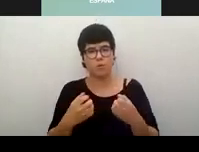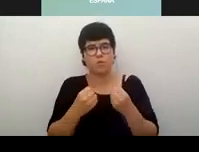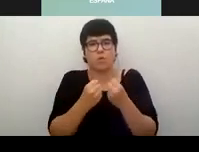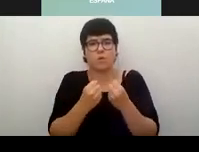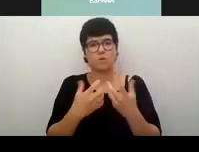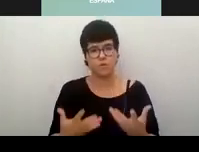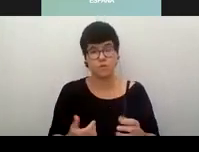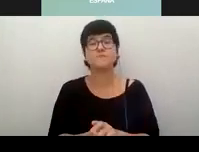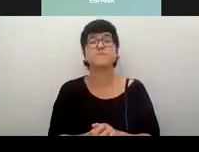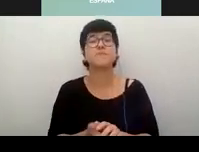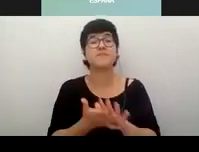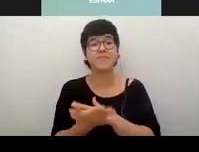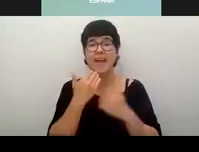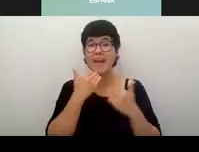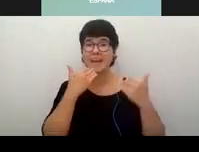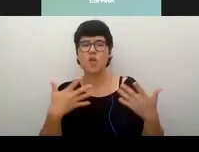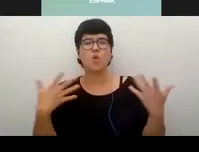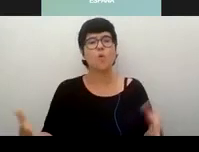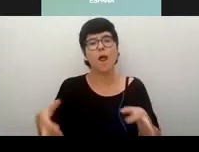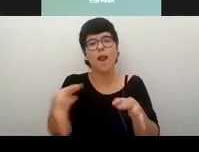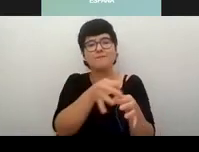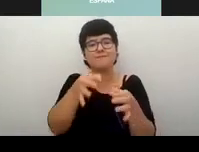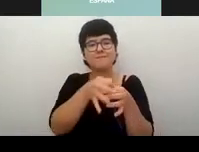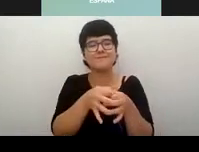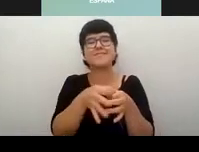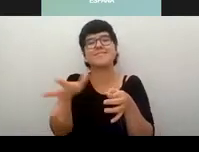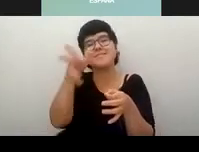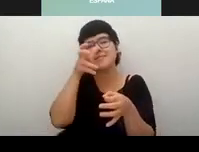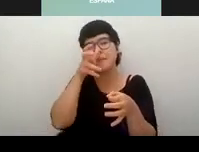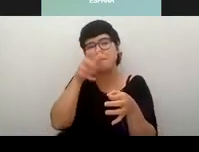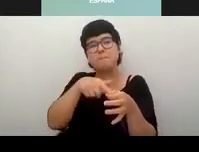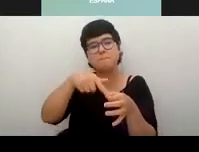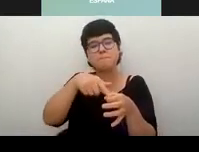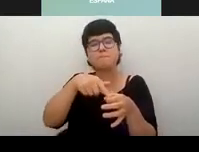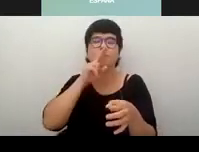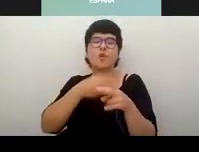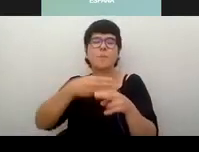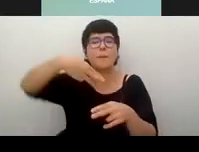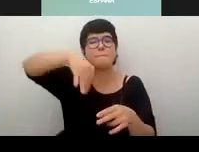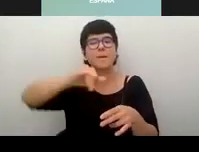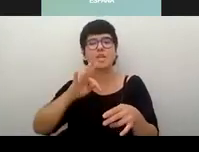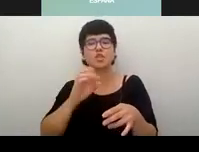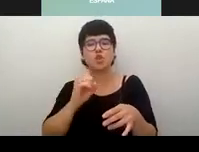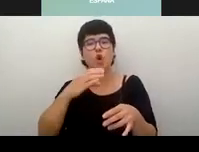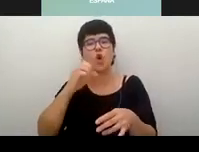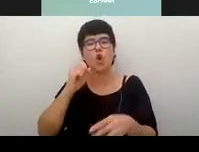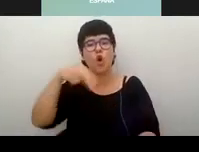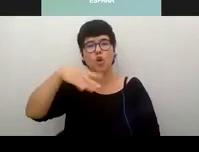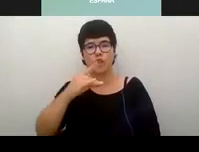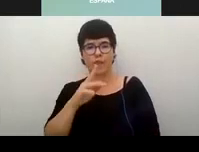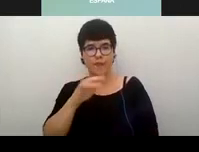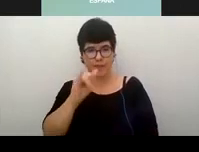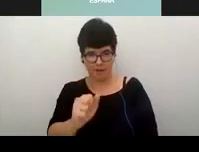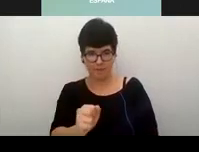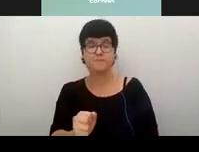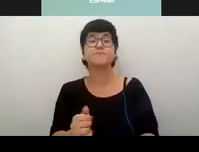obtener a partir de la mitocondria, de la oxidación de los principios activos a nivel de la mitocondria, y en ese sentido